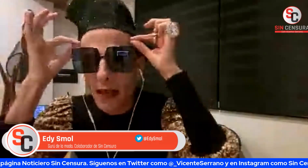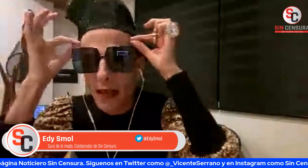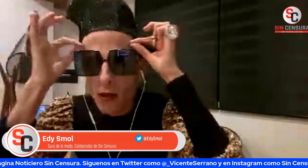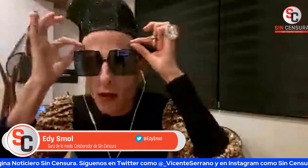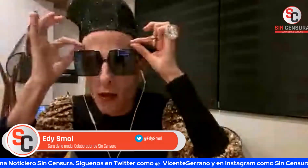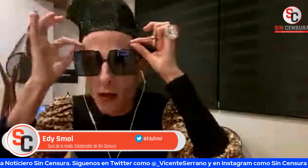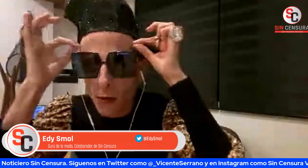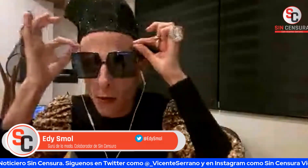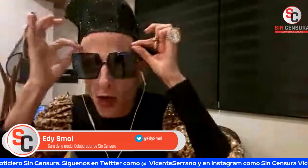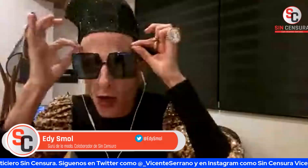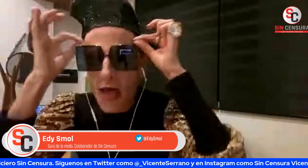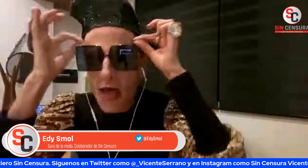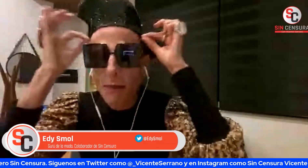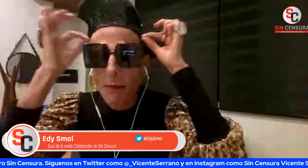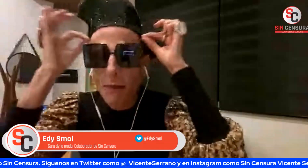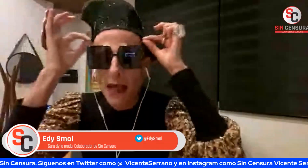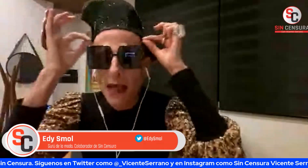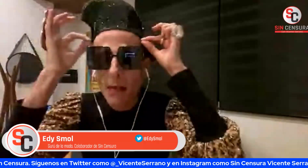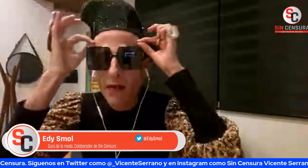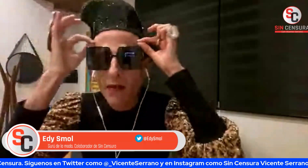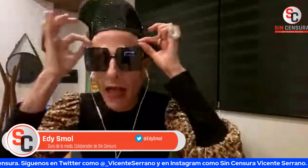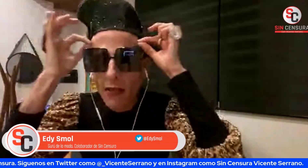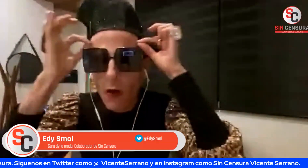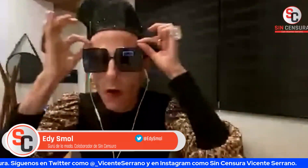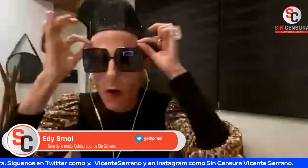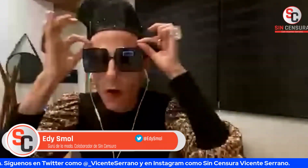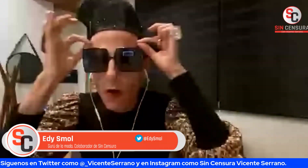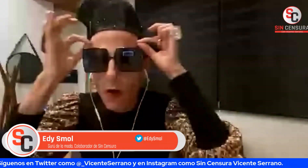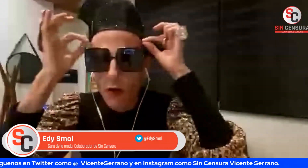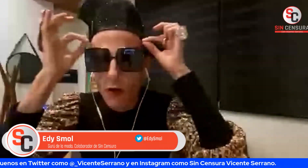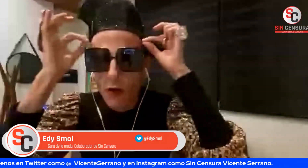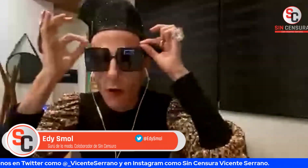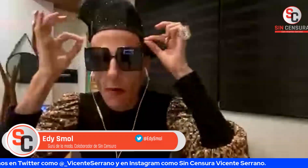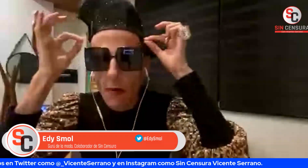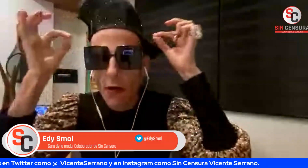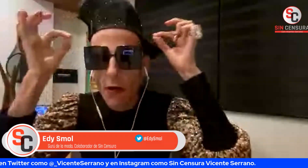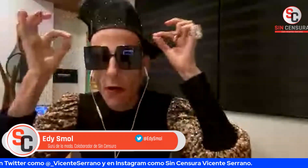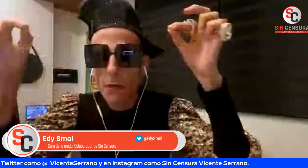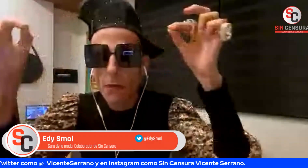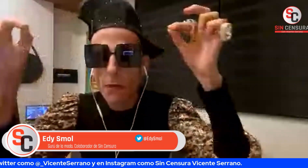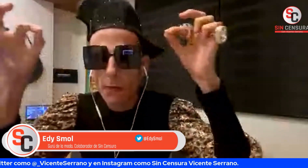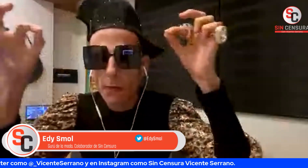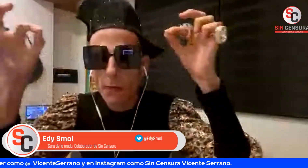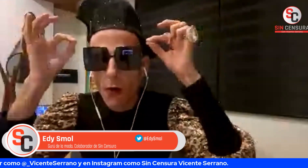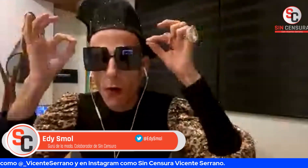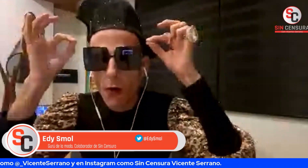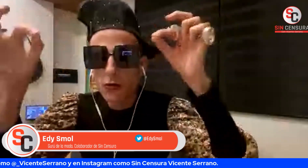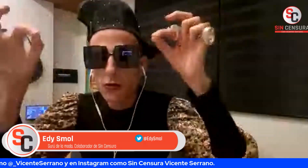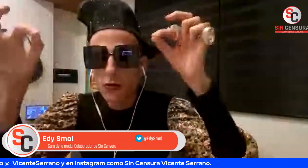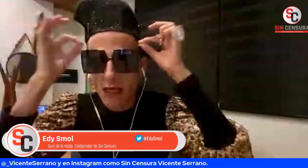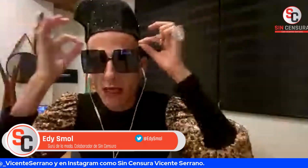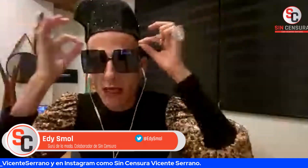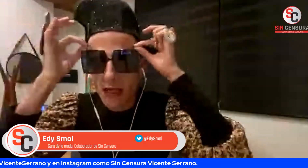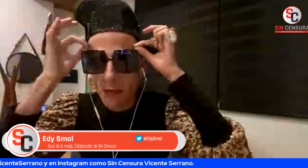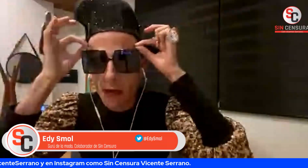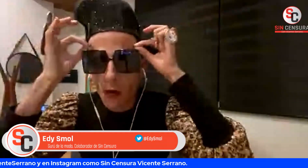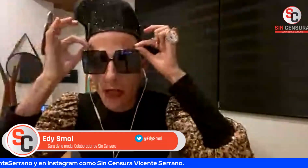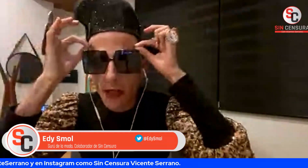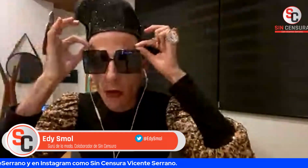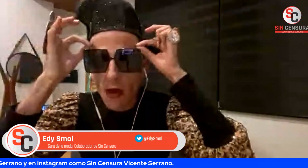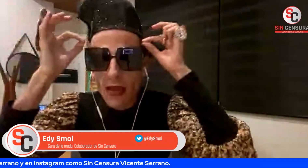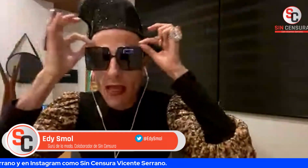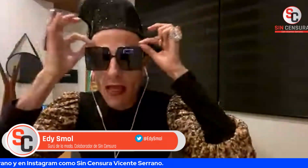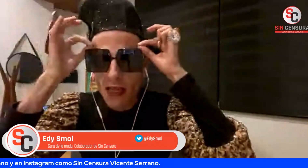capten, a ver, señores de la oposición, siempre están ahí nomás fregando cuando yo me meto a algún tipo de espacio, ustedes están ahí